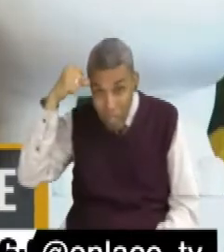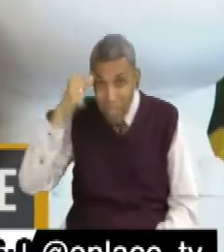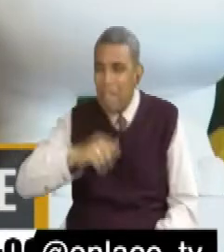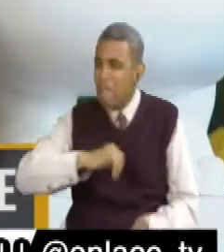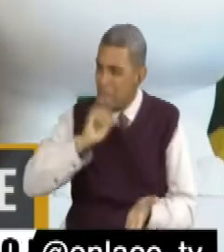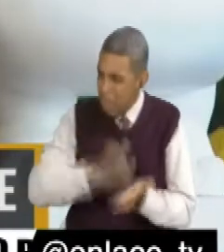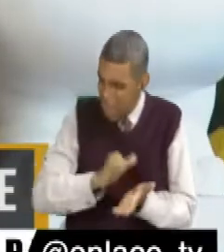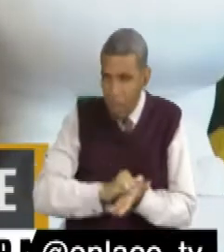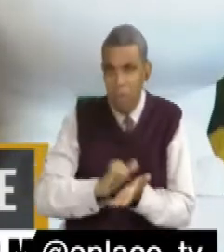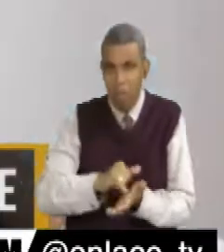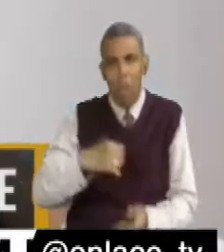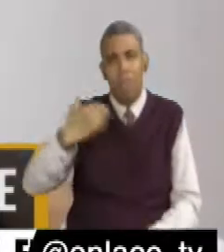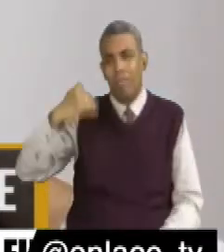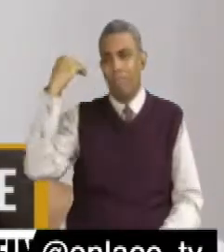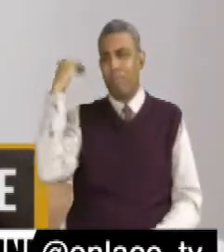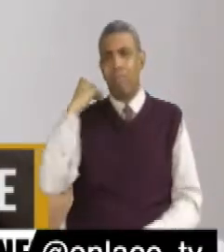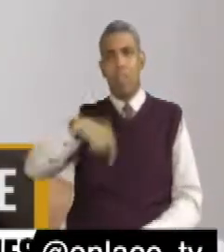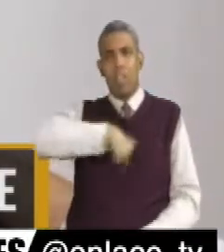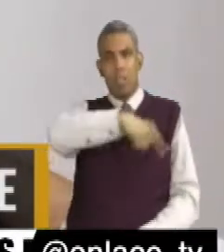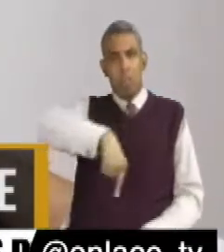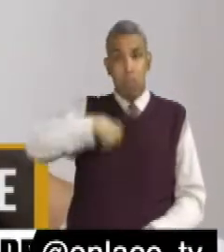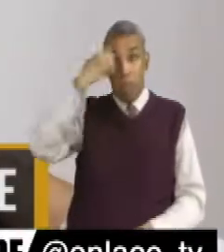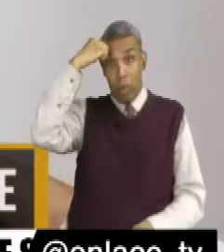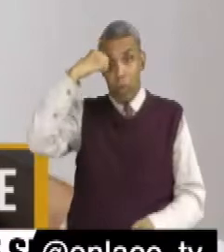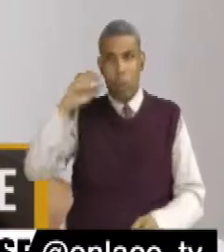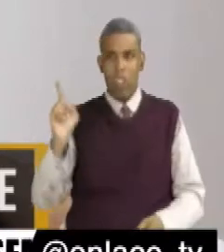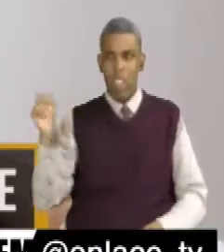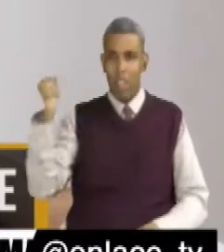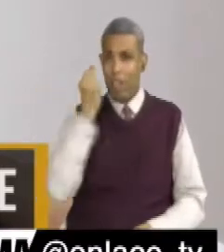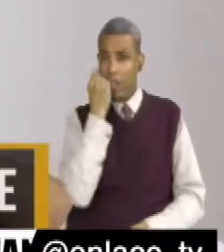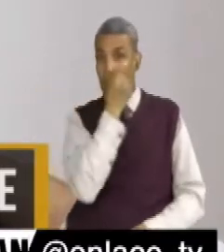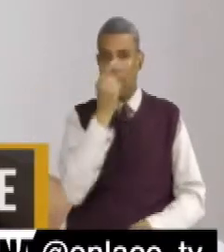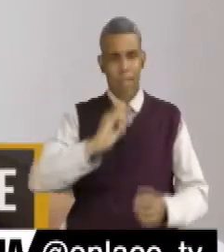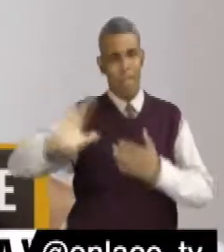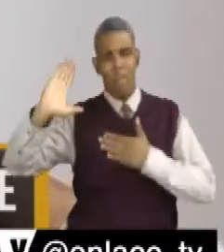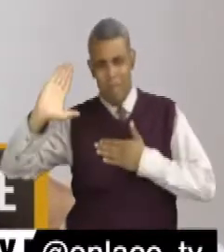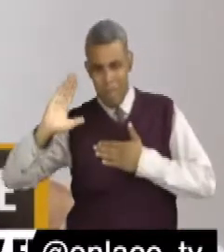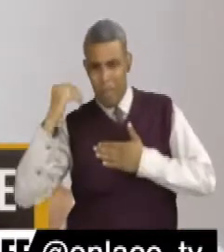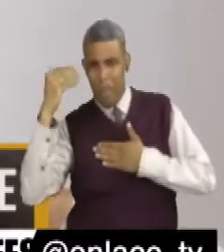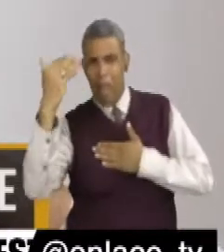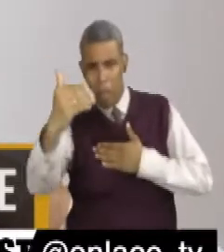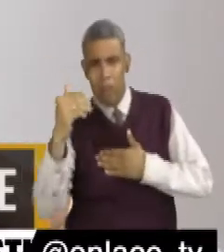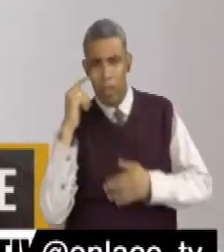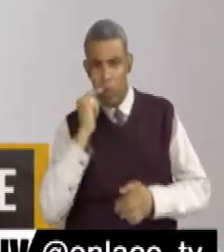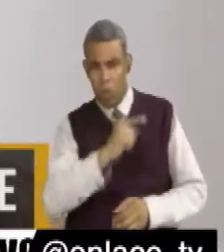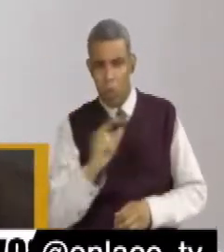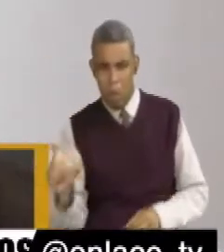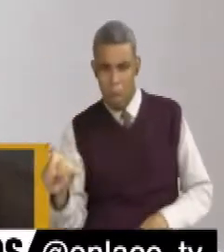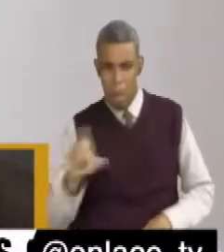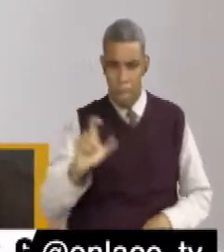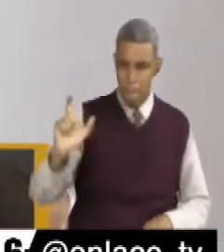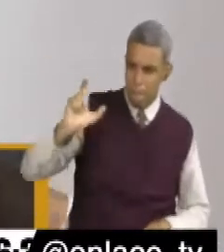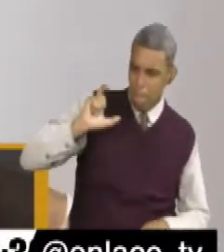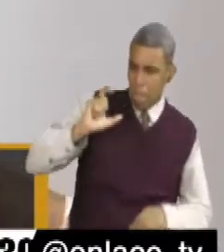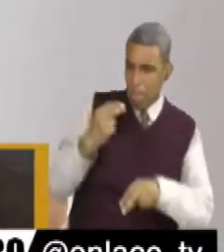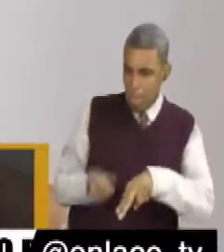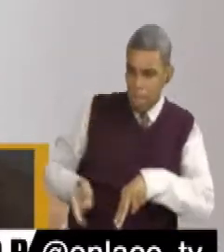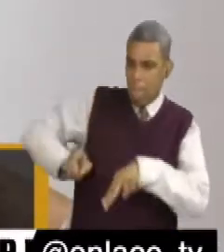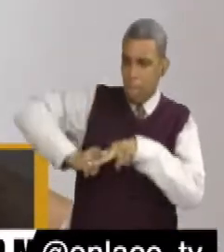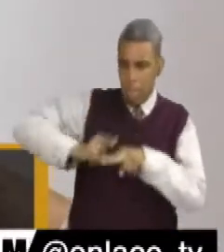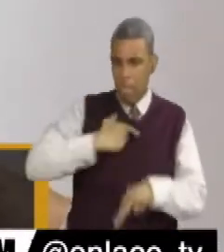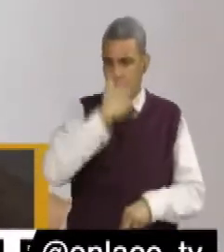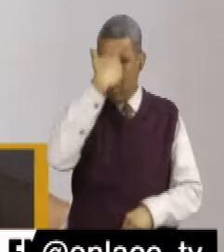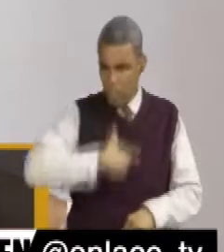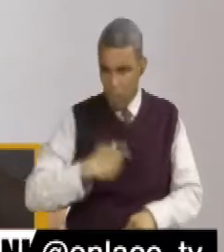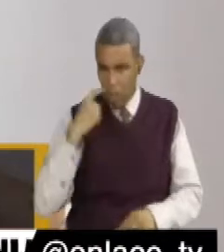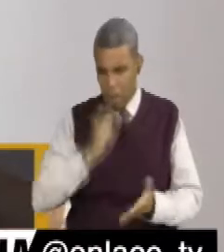no le dio la importancia de la palabra de él, sino que realmente lo que muestra es que el presidente